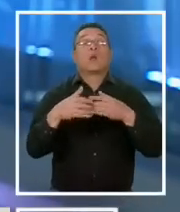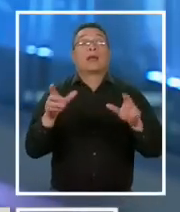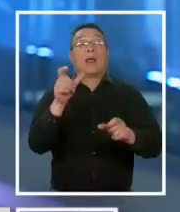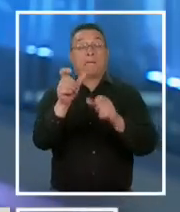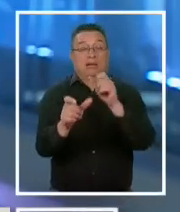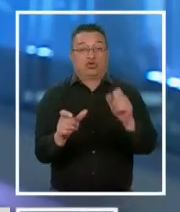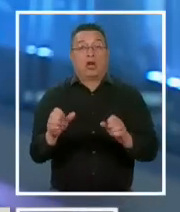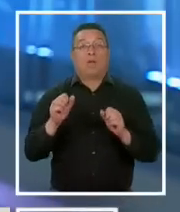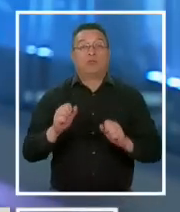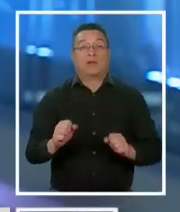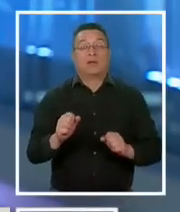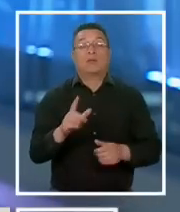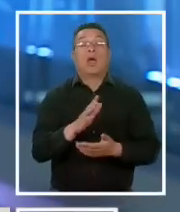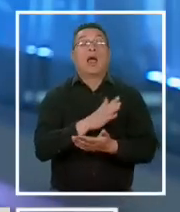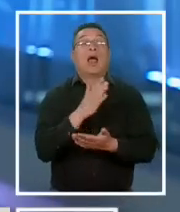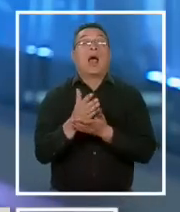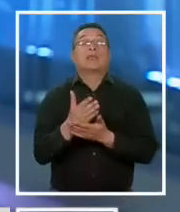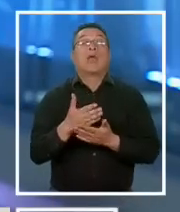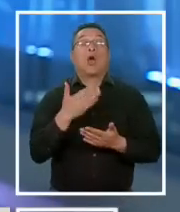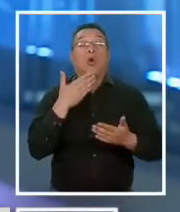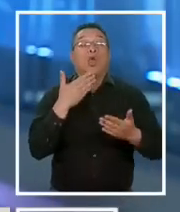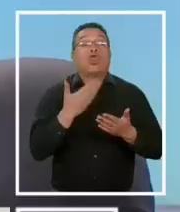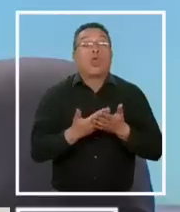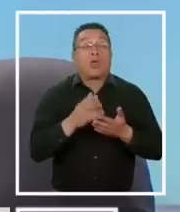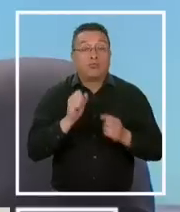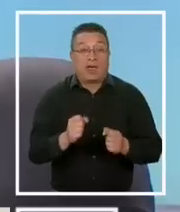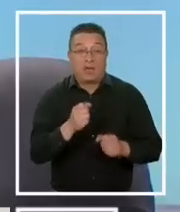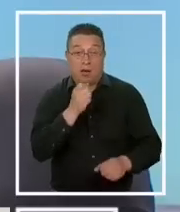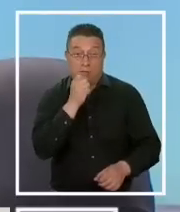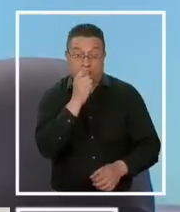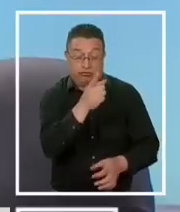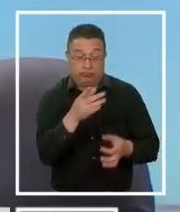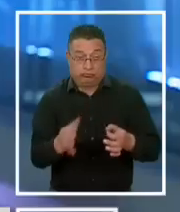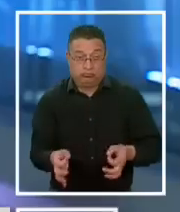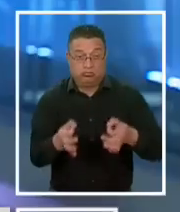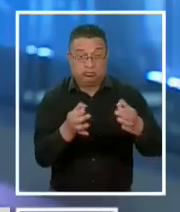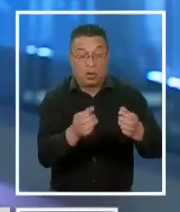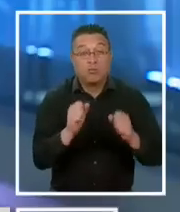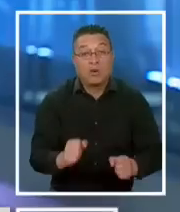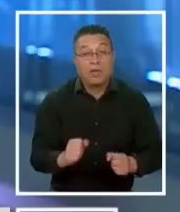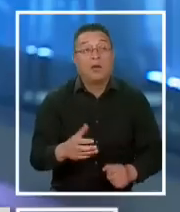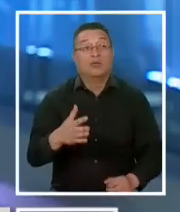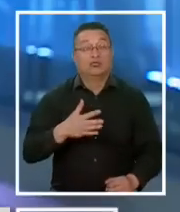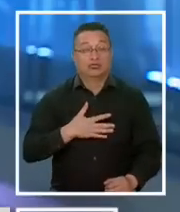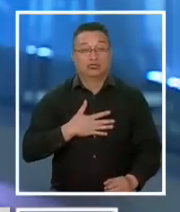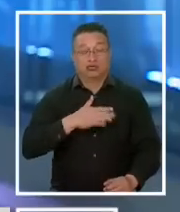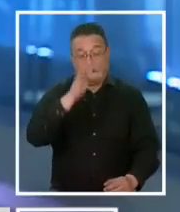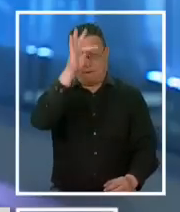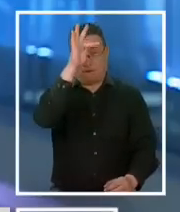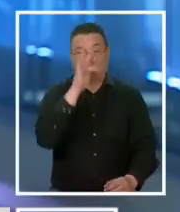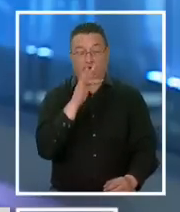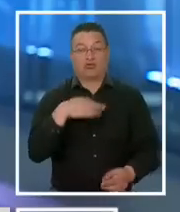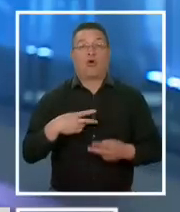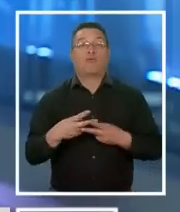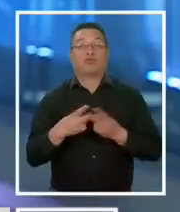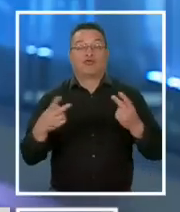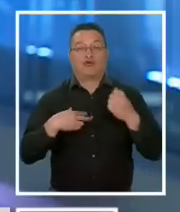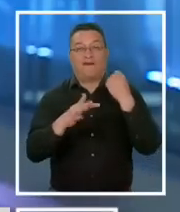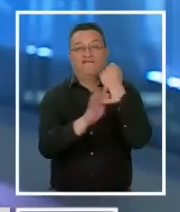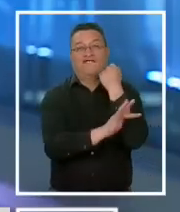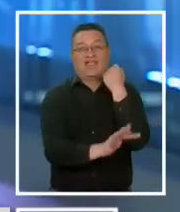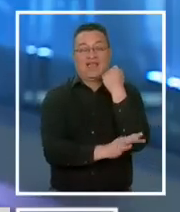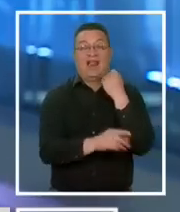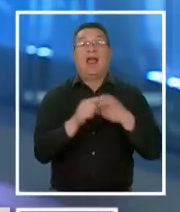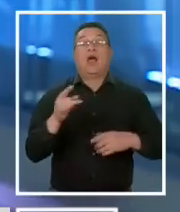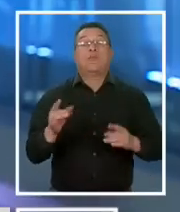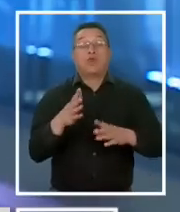en ese ámbito no pero hasta dónde está dispuesto a llegar piensa por ejemplo o sea mire yo soy un funcionario público y soy fiscal y por lo